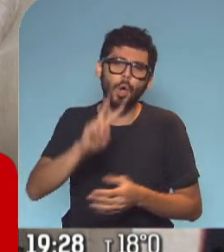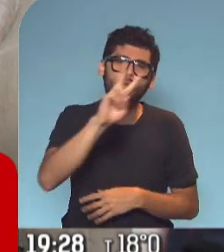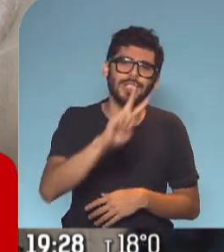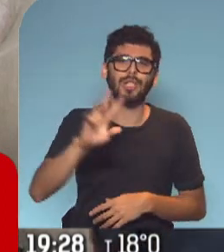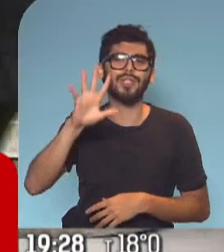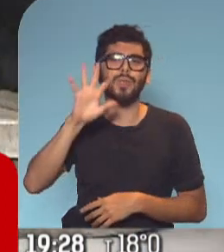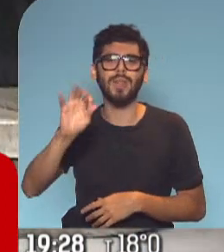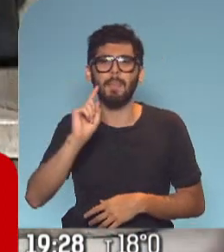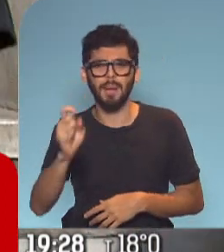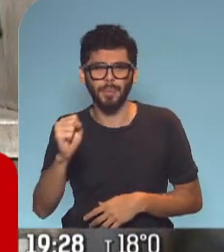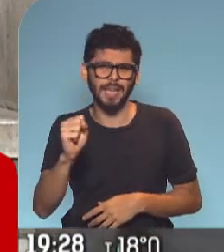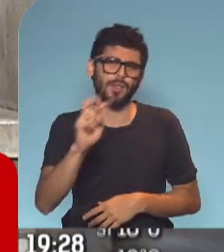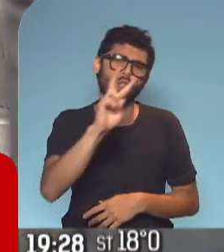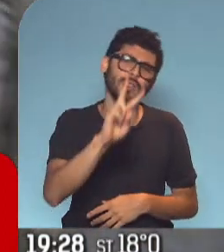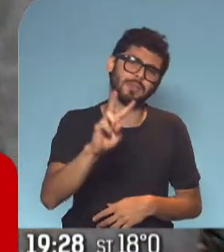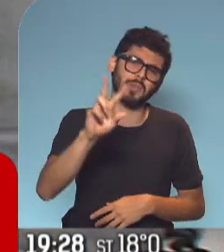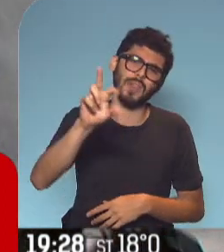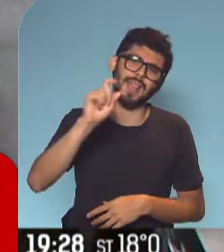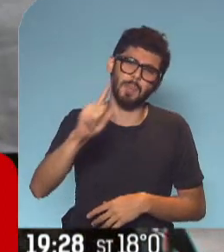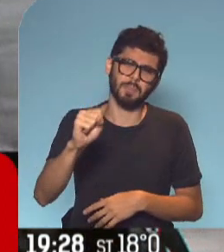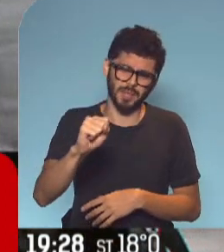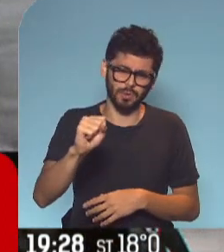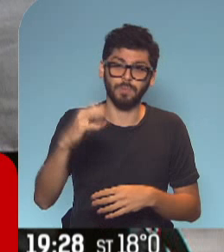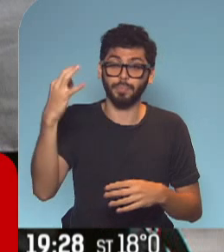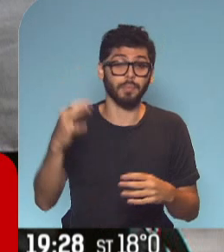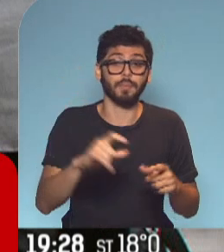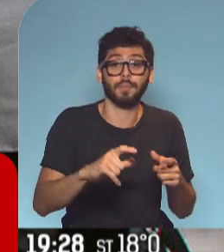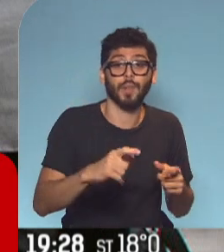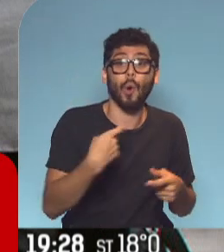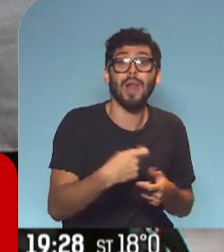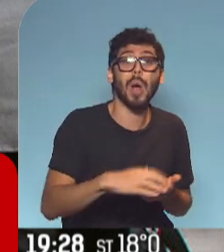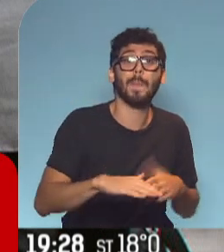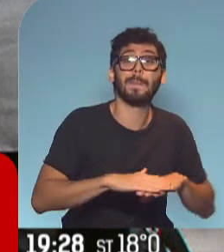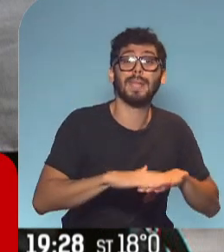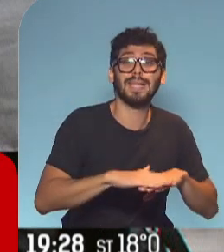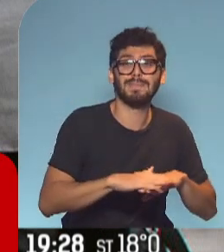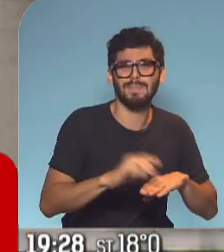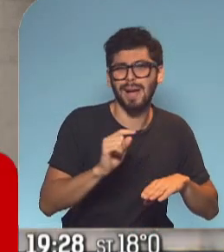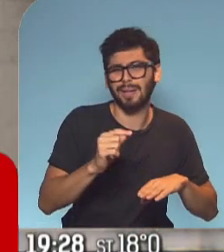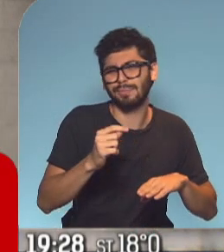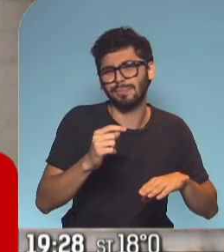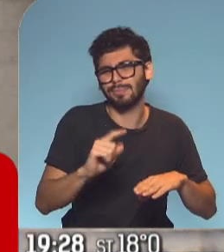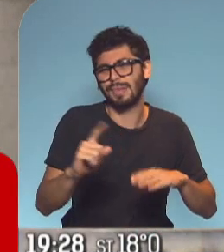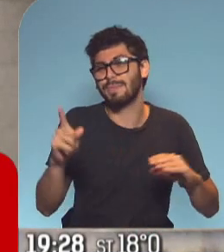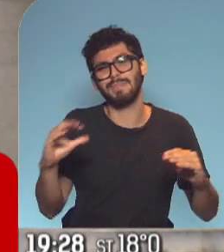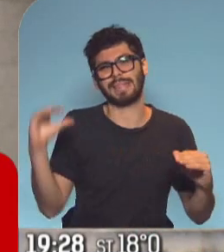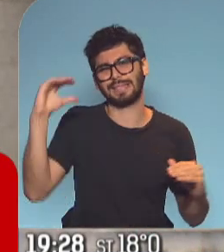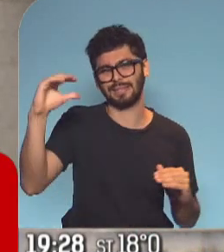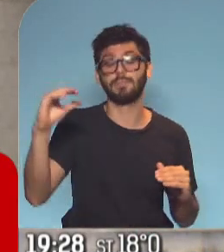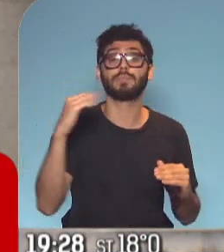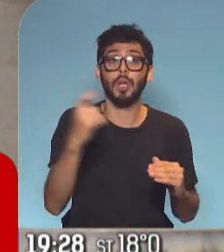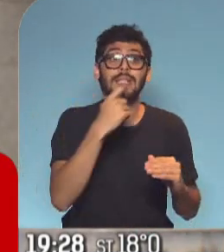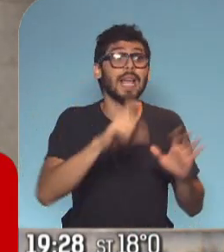2.000 pesos ya se sale muy por encima de la jubilación mínima alcanzada por ganancias que es si la ley que mañana va a tener un